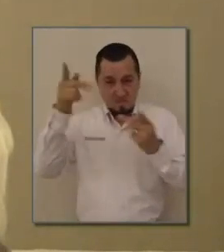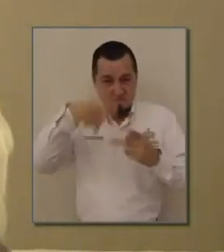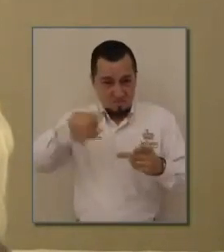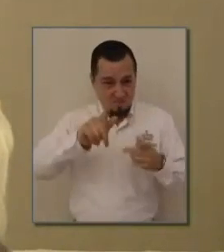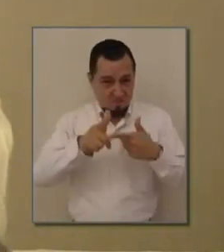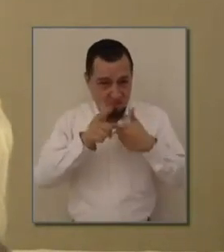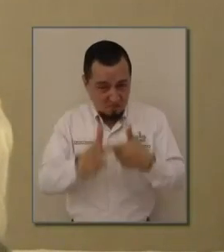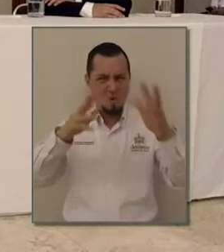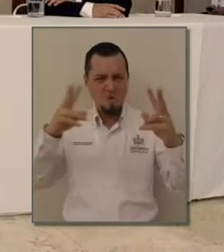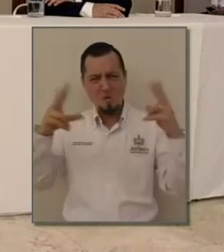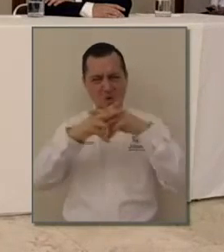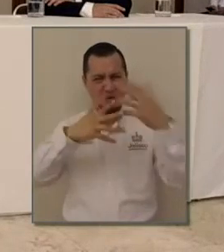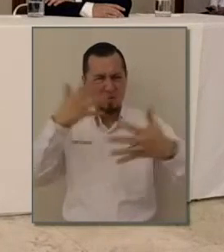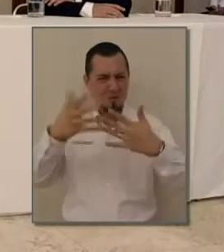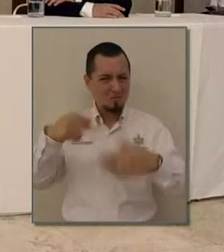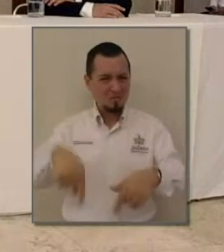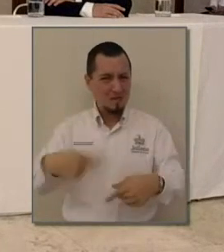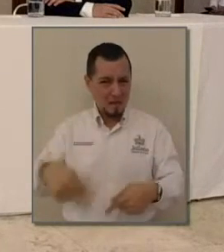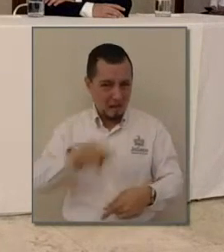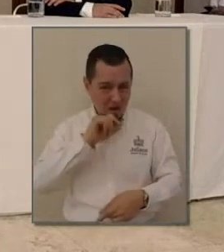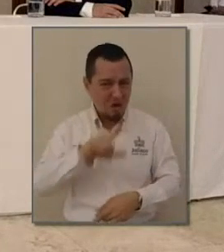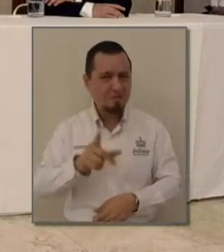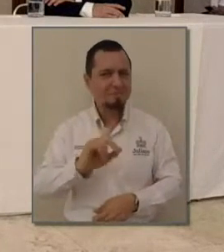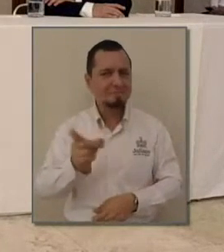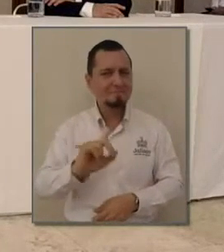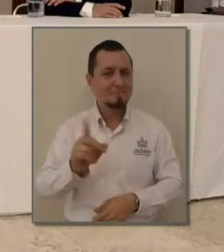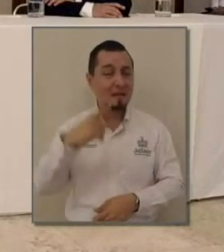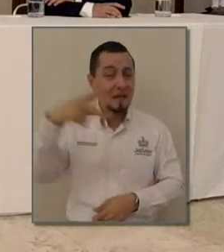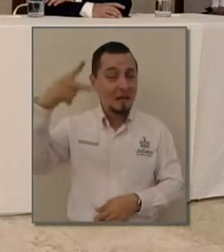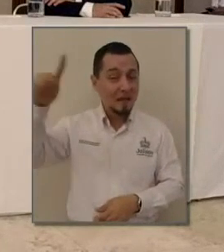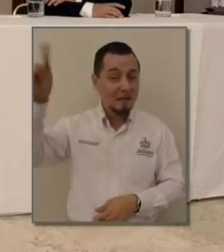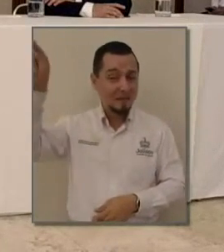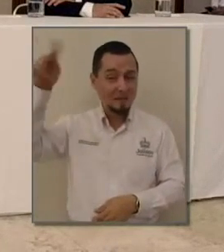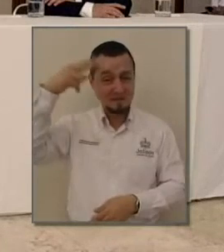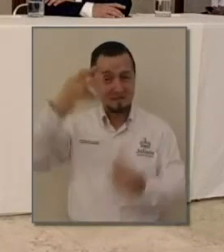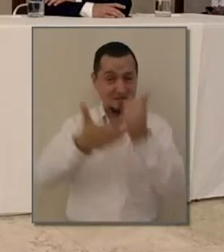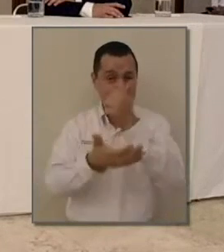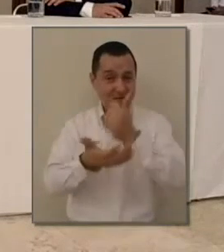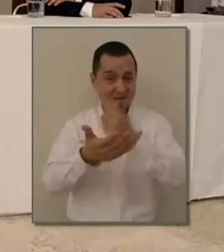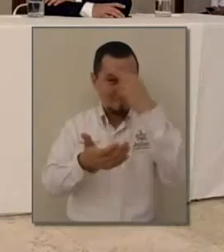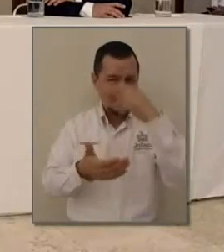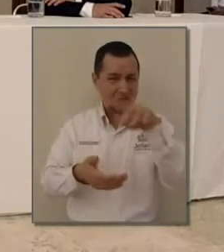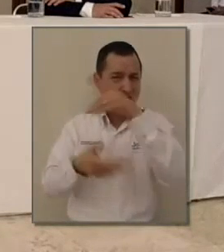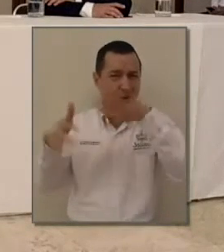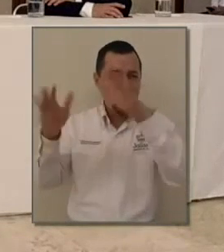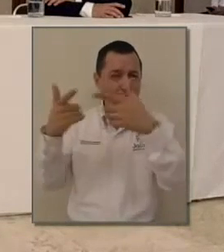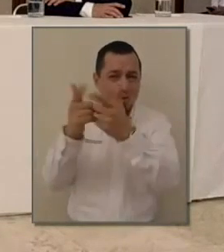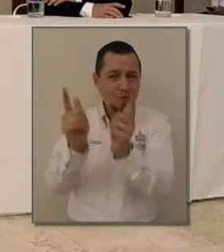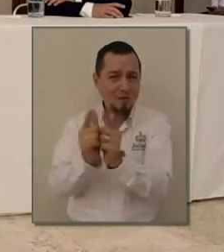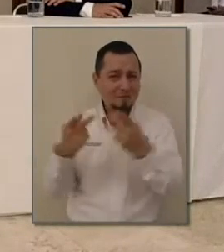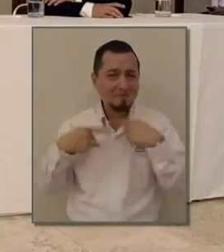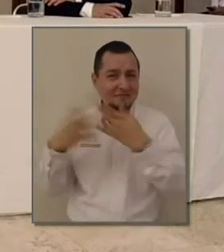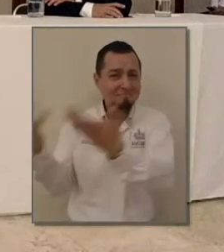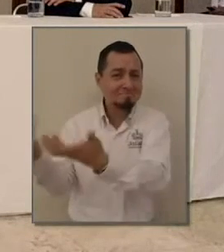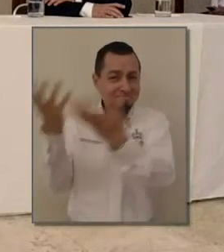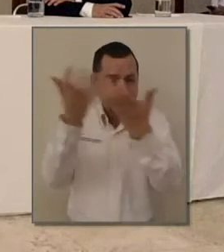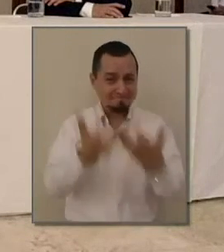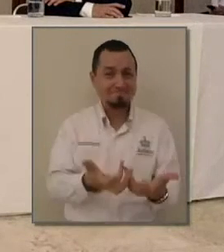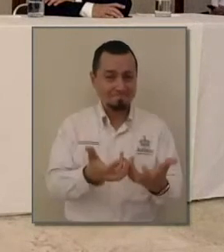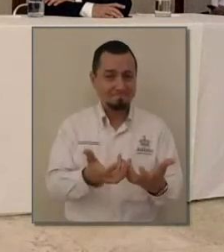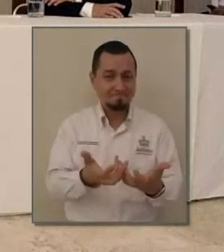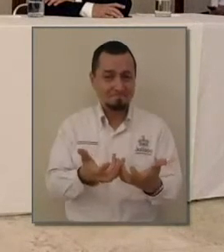lo propio. Por supuesto que vamos a investigar lo que ahí sucedió, pero lo que yo le digo al presidente de México es que yo sigo